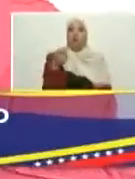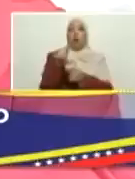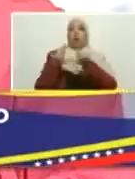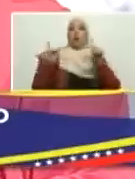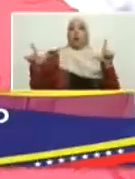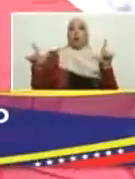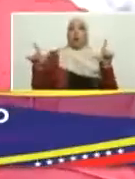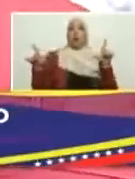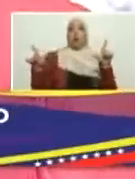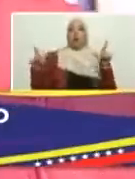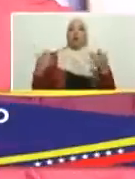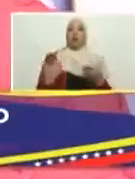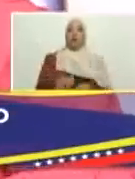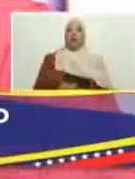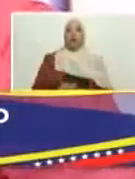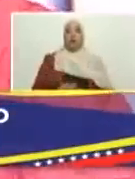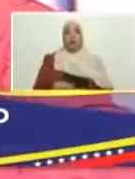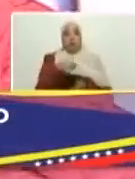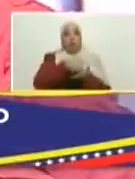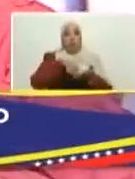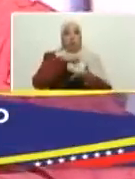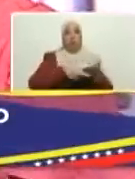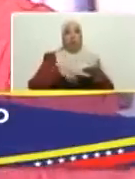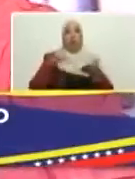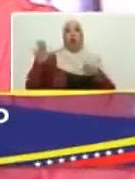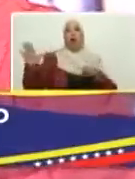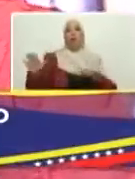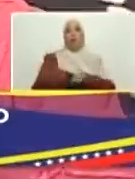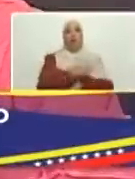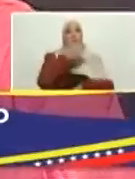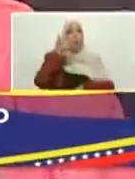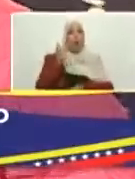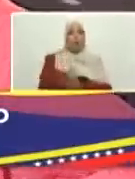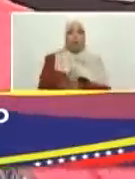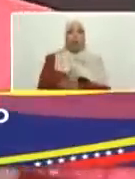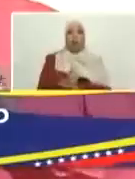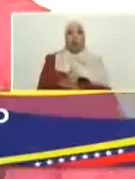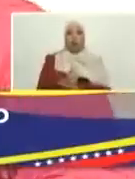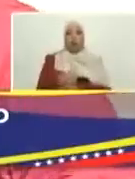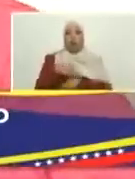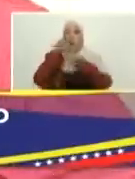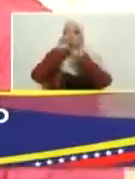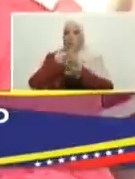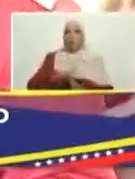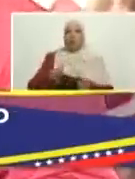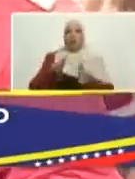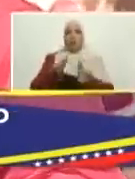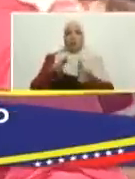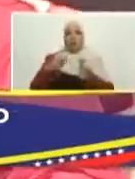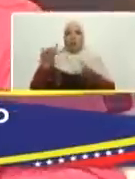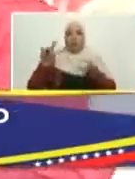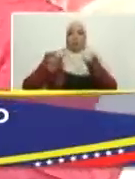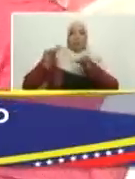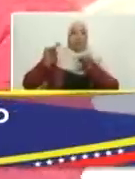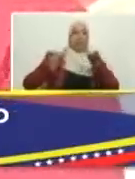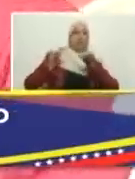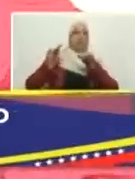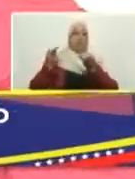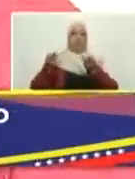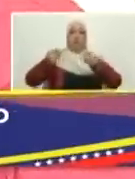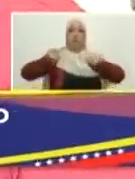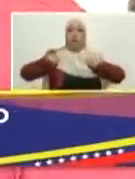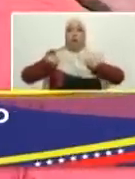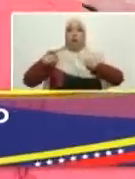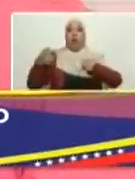y a sus plumas para que escriban que la culpa de los resultados de sus sanciones son del